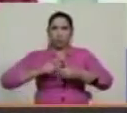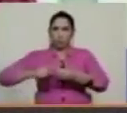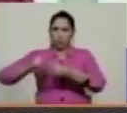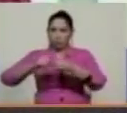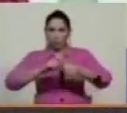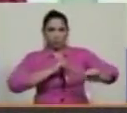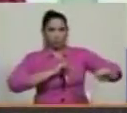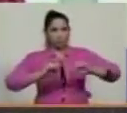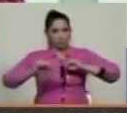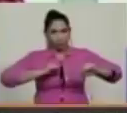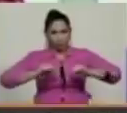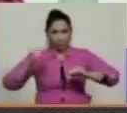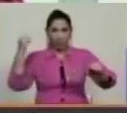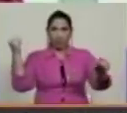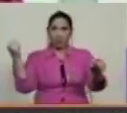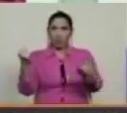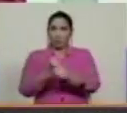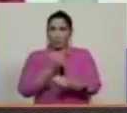operativos,